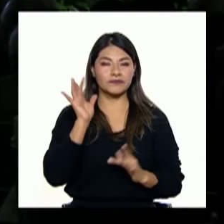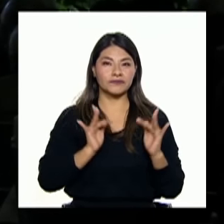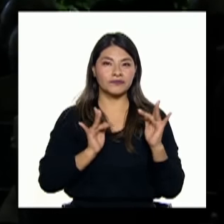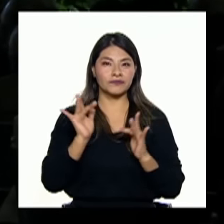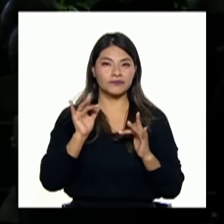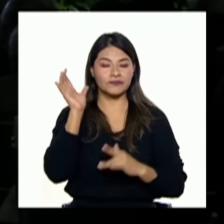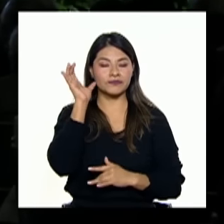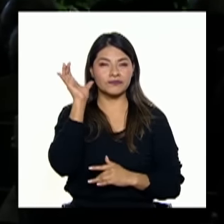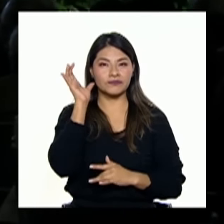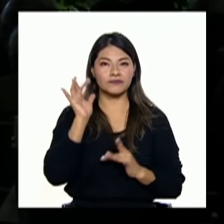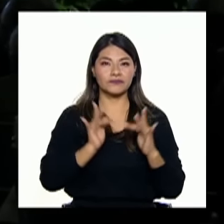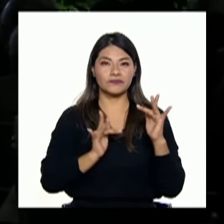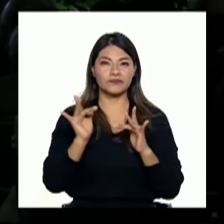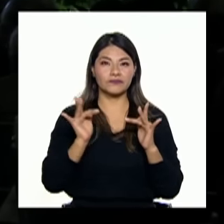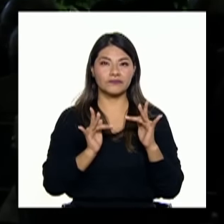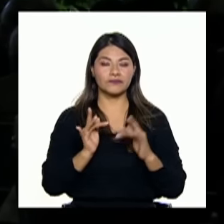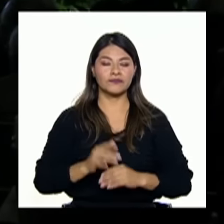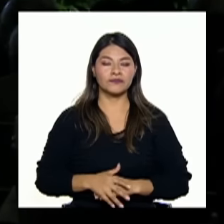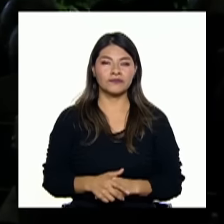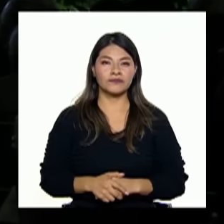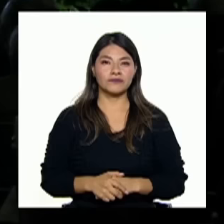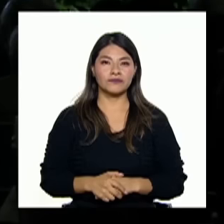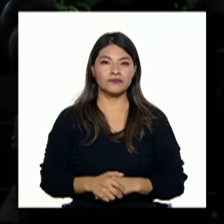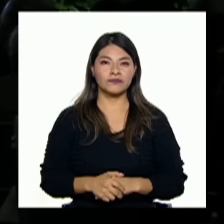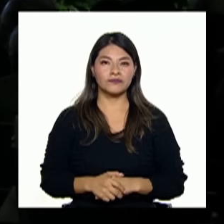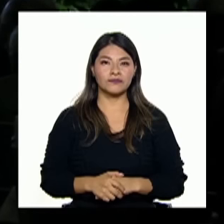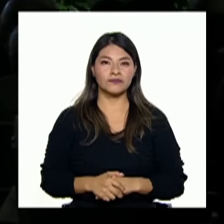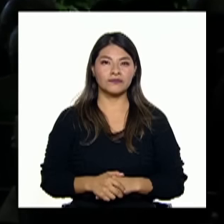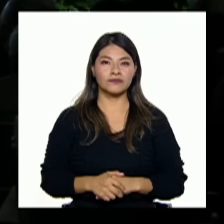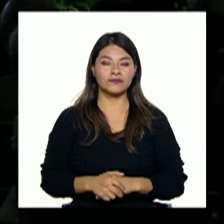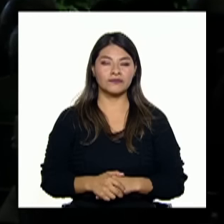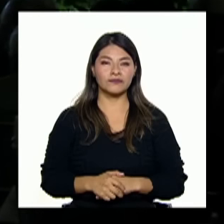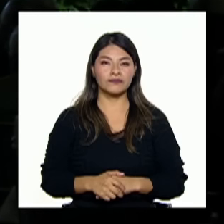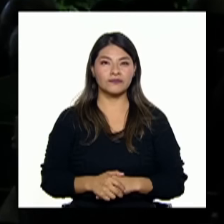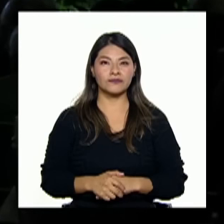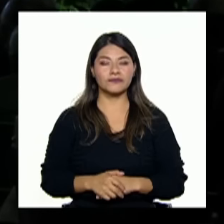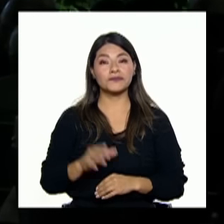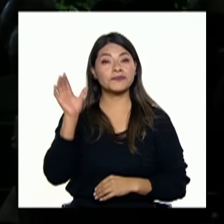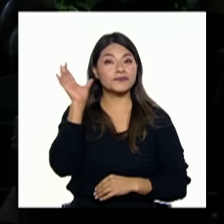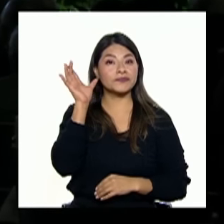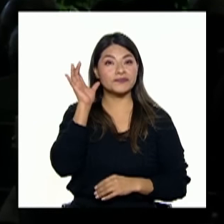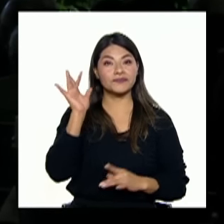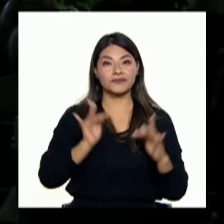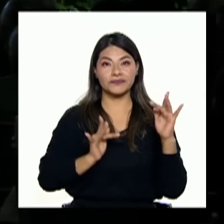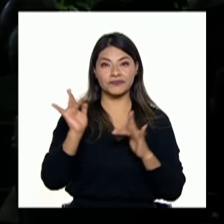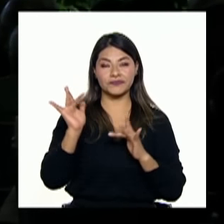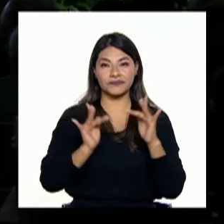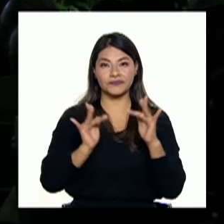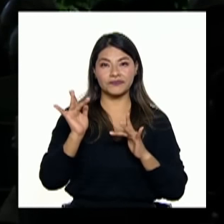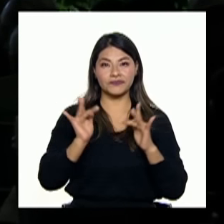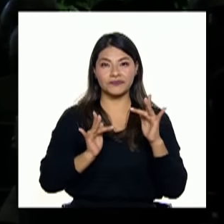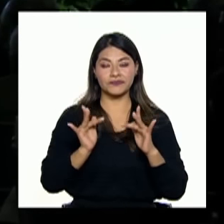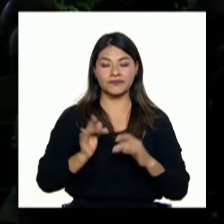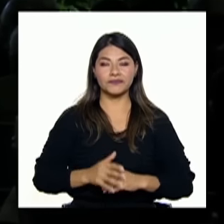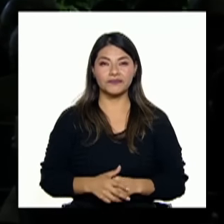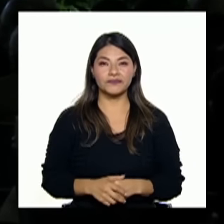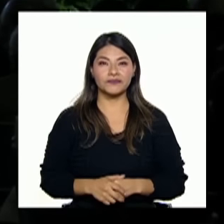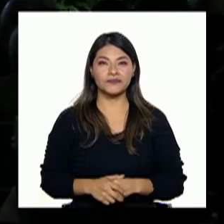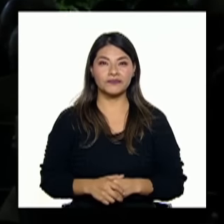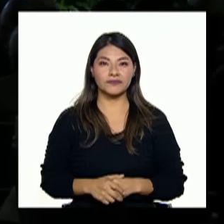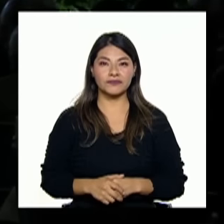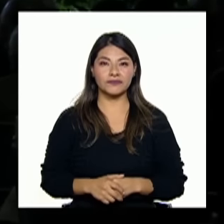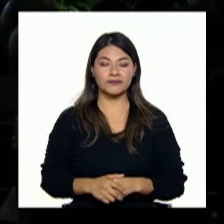desunión. La delincuencia y el crimen organizado, que cada día crece más y ya constituye la mayor amenaza para